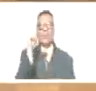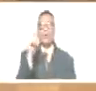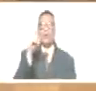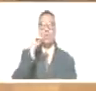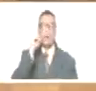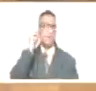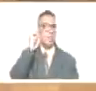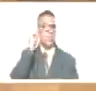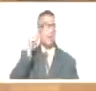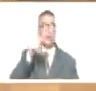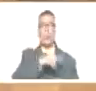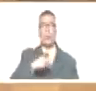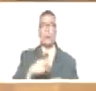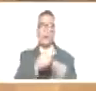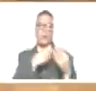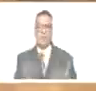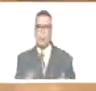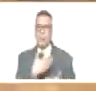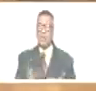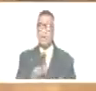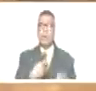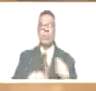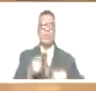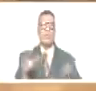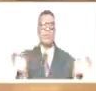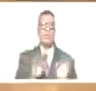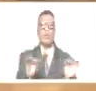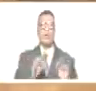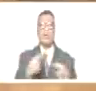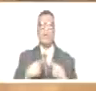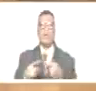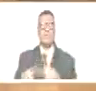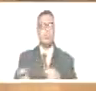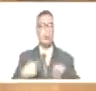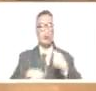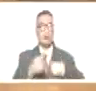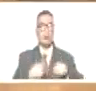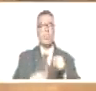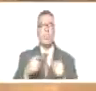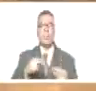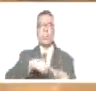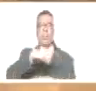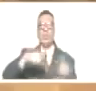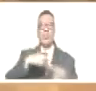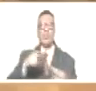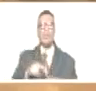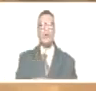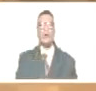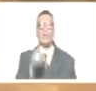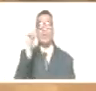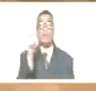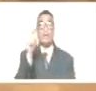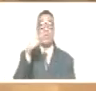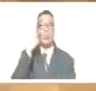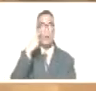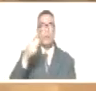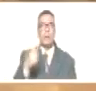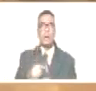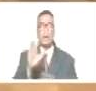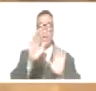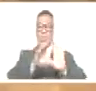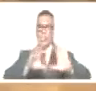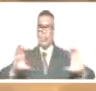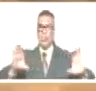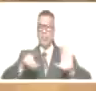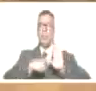que cargar carpeta para hacerle negocio a nadie, ni para hacer negocio con nadie. Y si es revolucionario, un diputado debe tener un cartel bien grande que diga, a